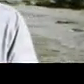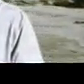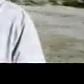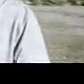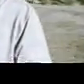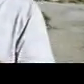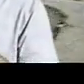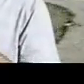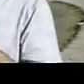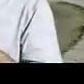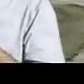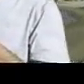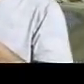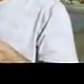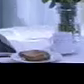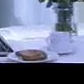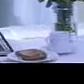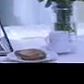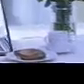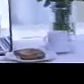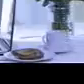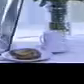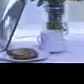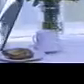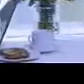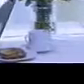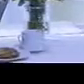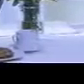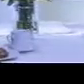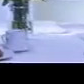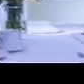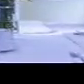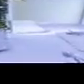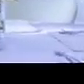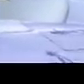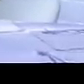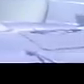al 2637 o en